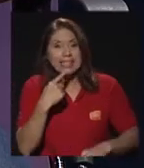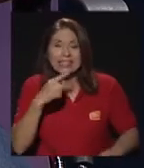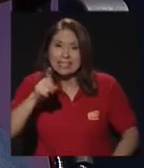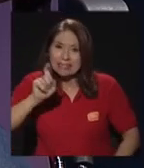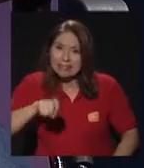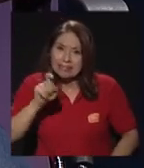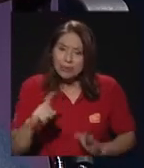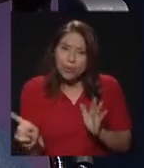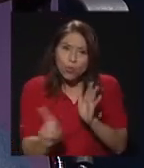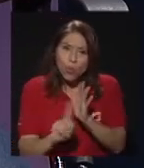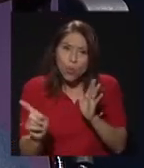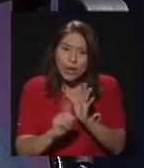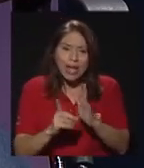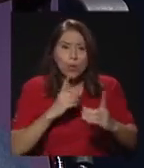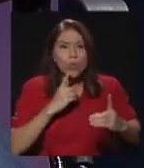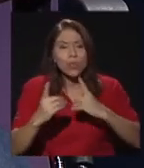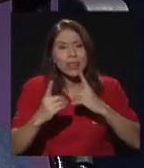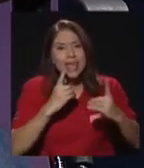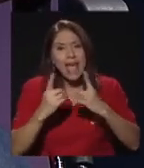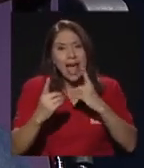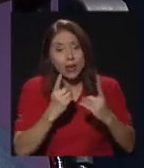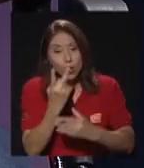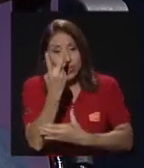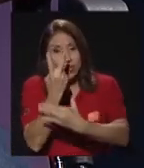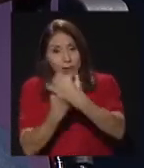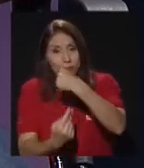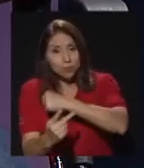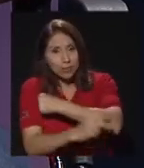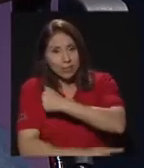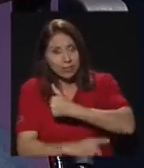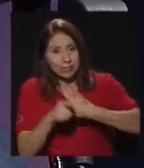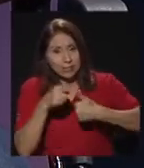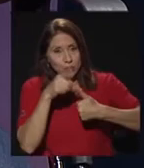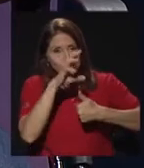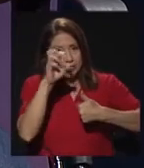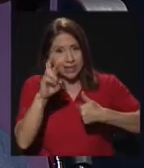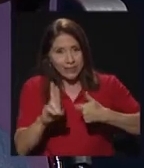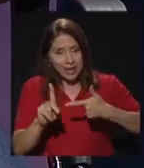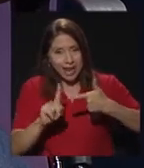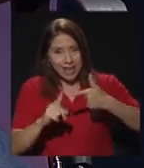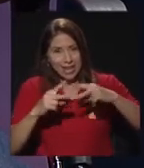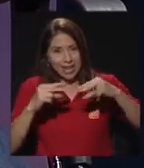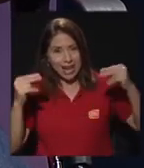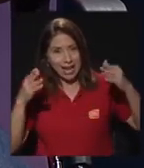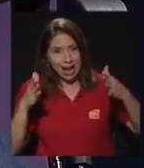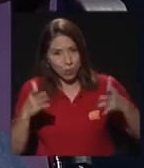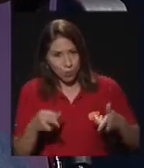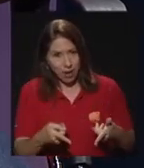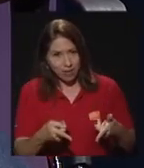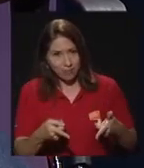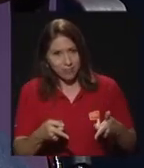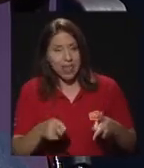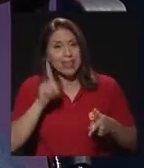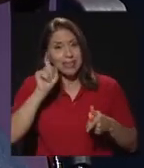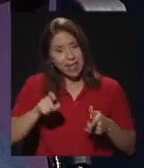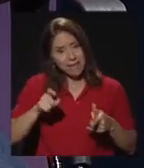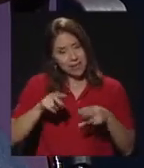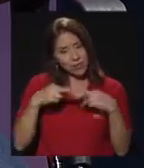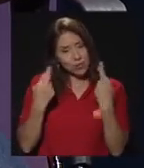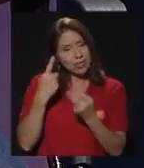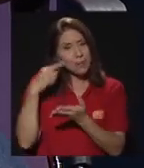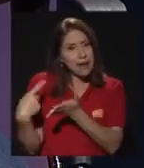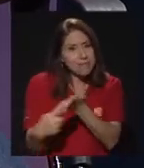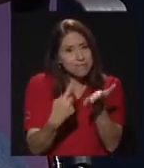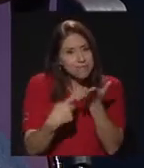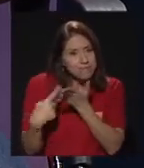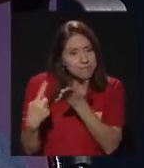un diálogo binacional, Costa Rica-Nicaragua, del orden migratorio.